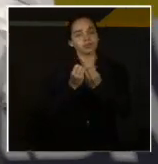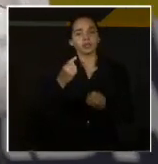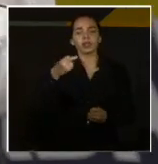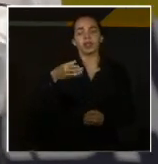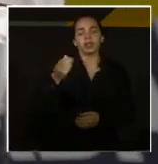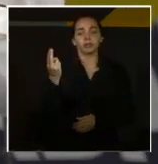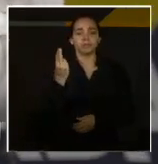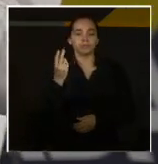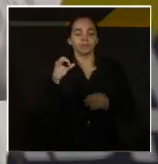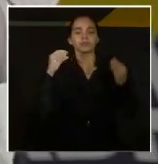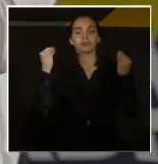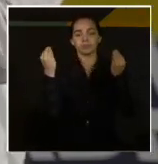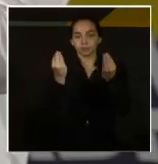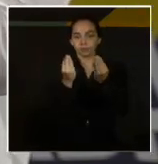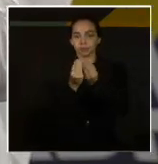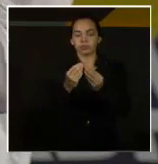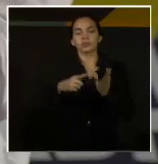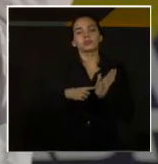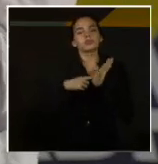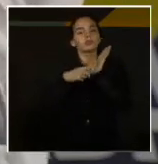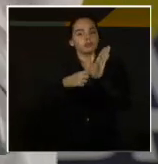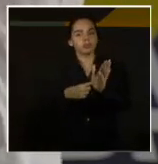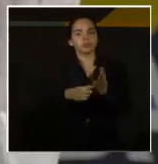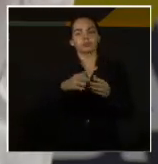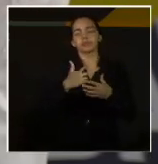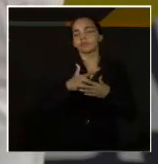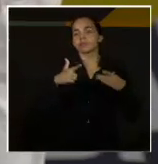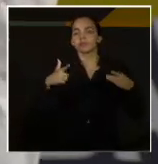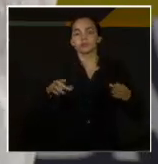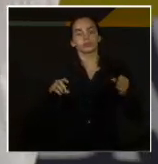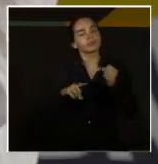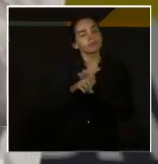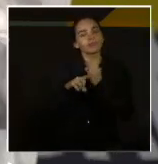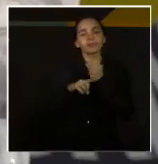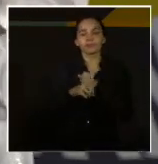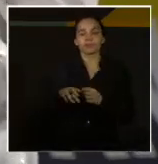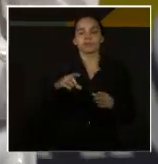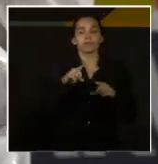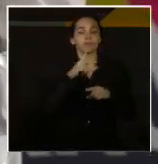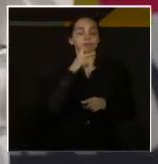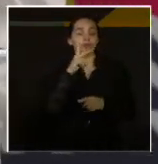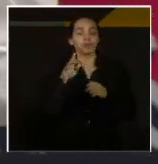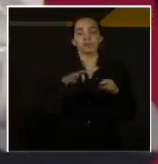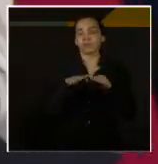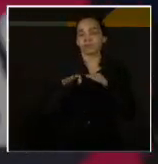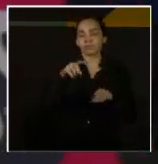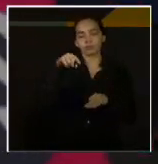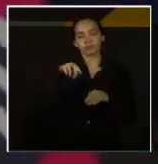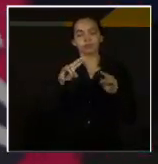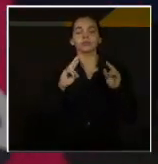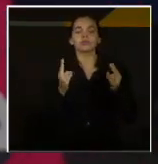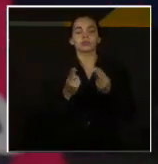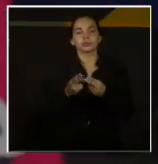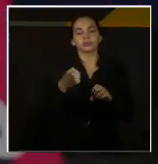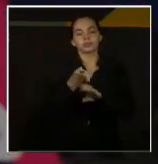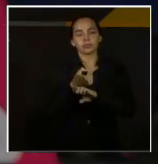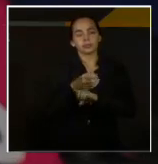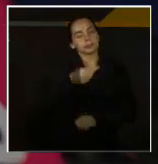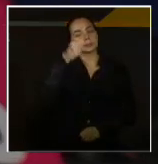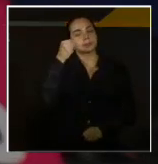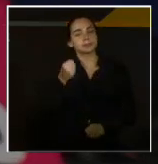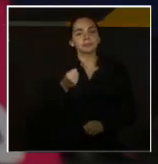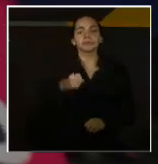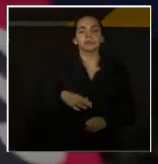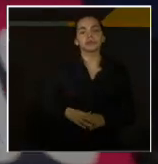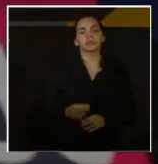que juntos pongamos por delante los grandes proyectos que queremos para nuestro Estado, y eso seguramente será